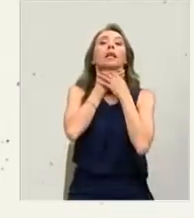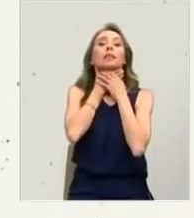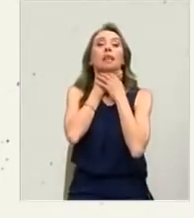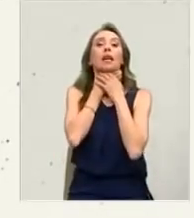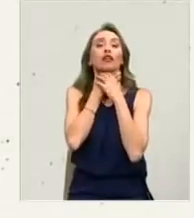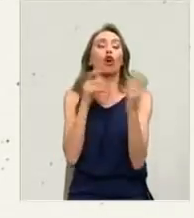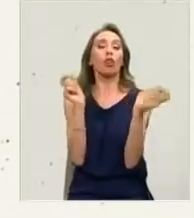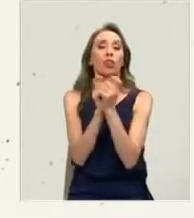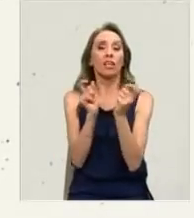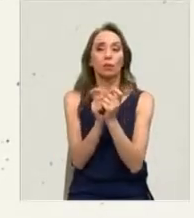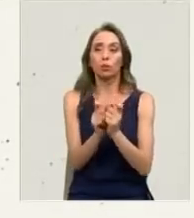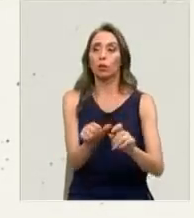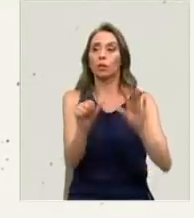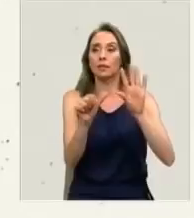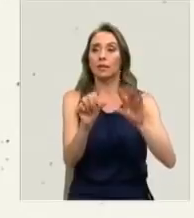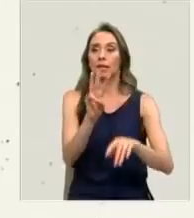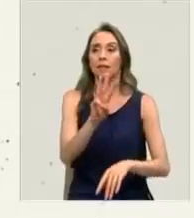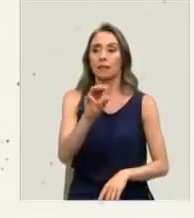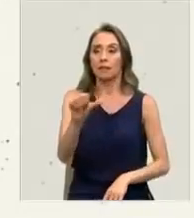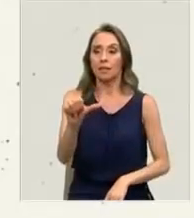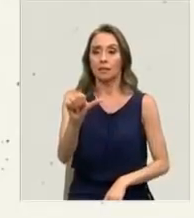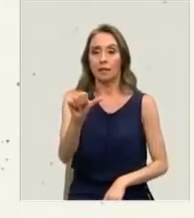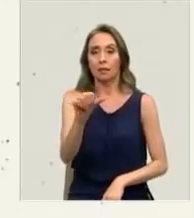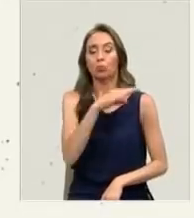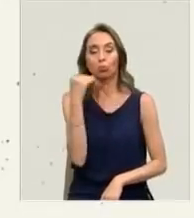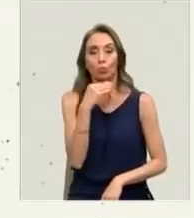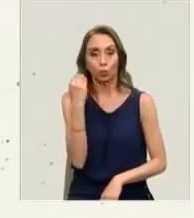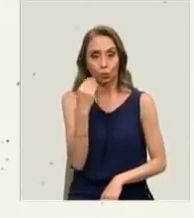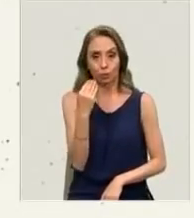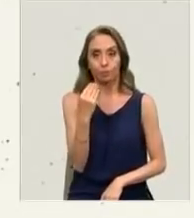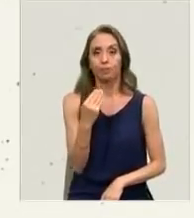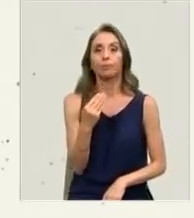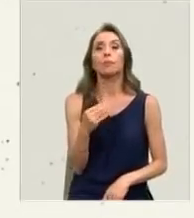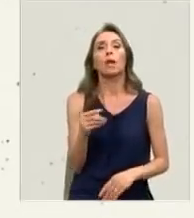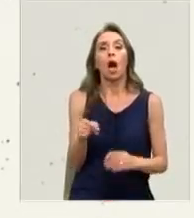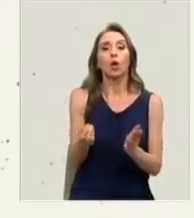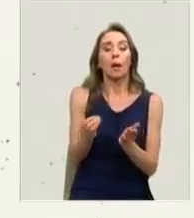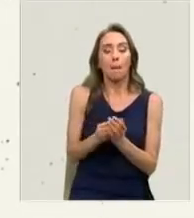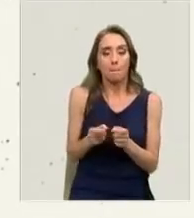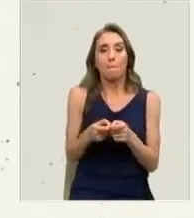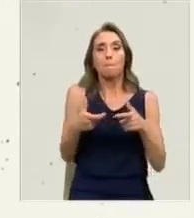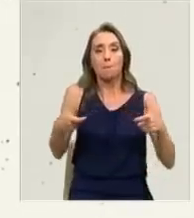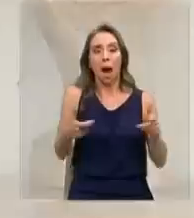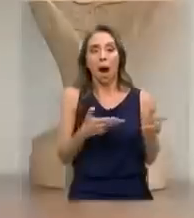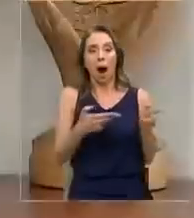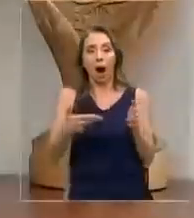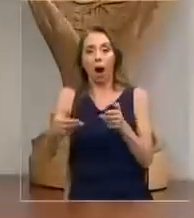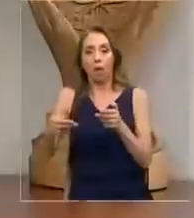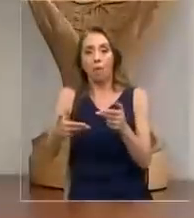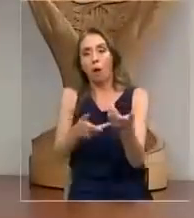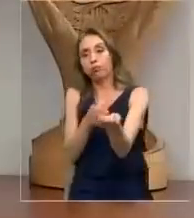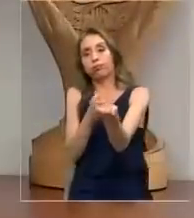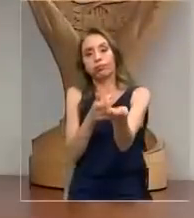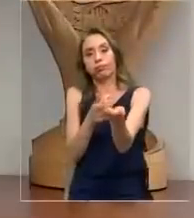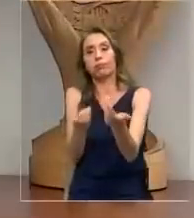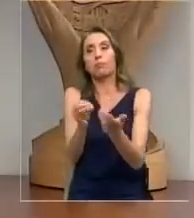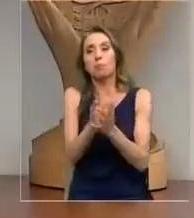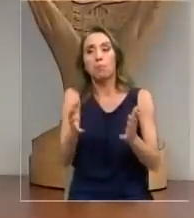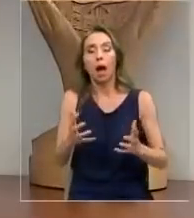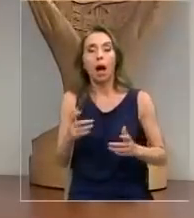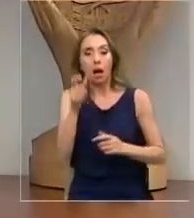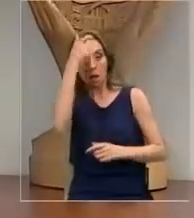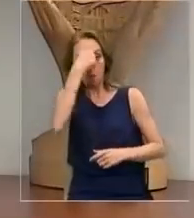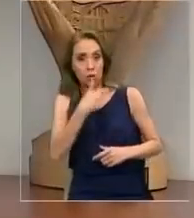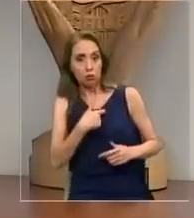la cifra es de 636. Hay un aumento de las armas de fuego y hay una mayor